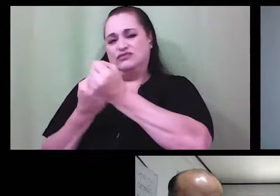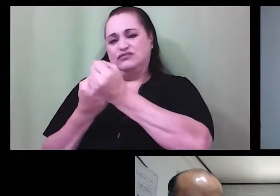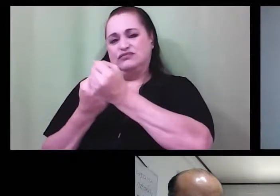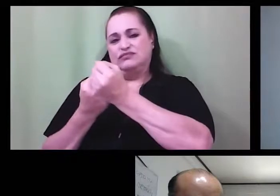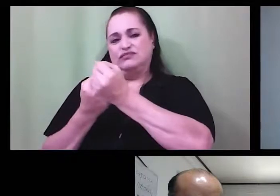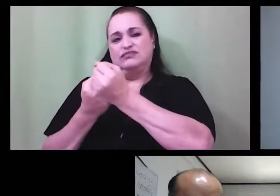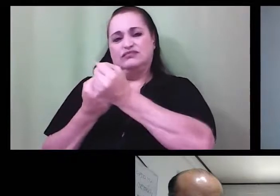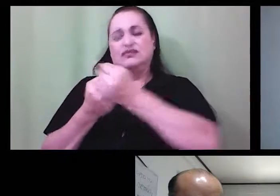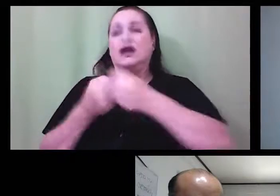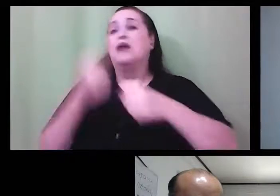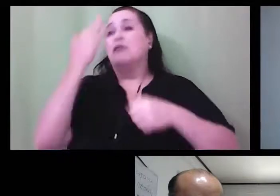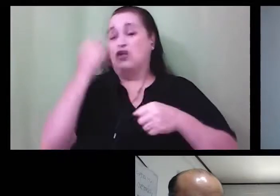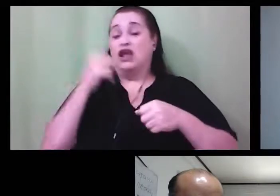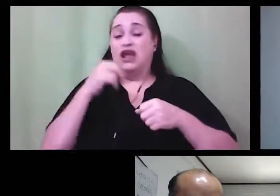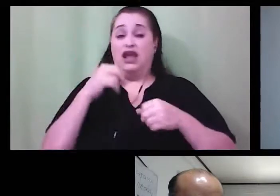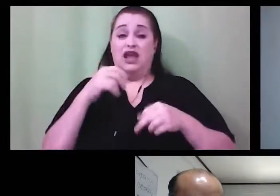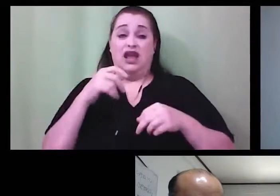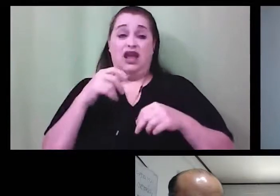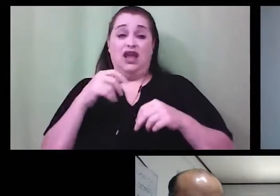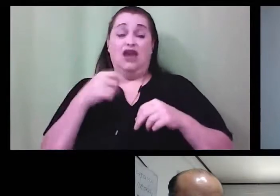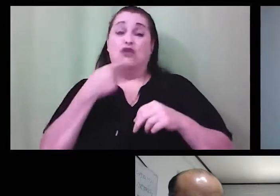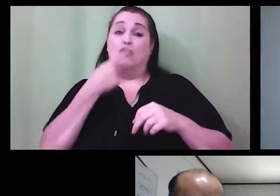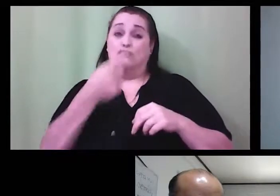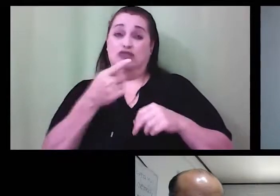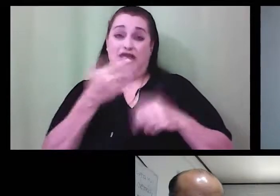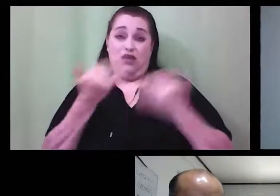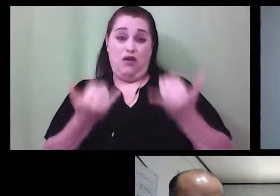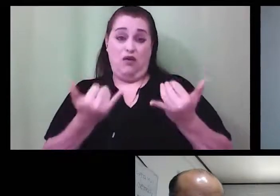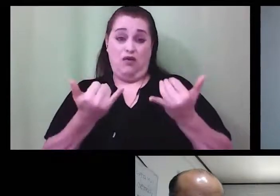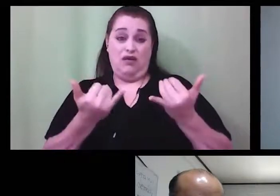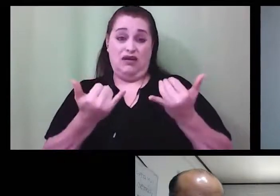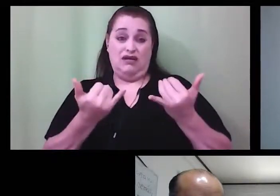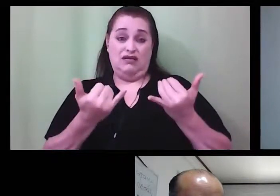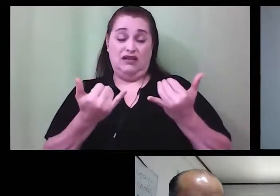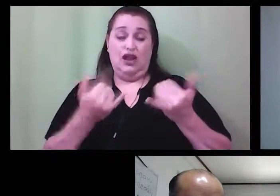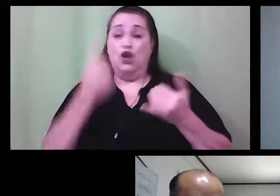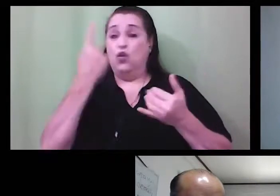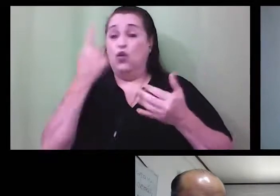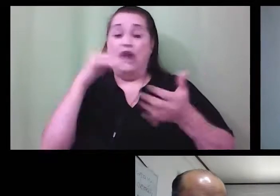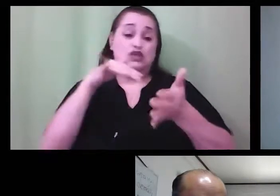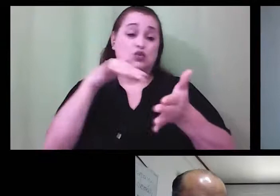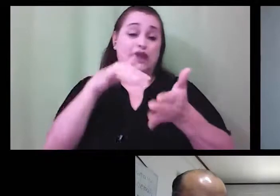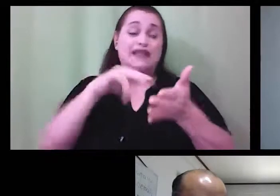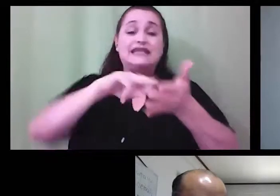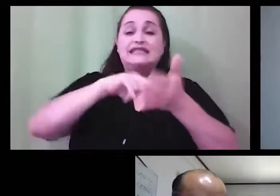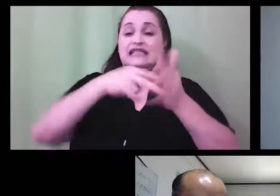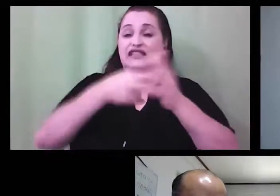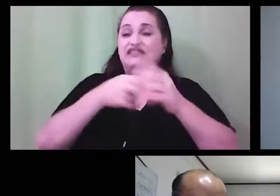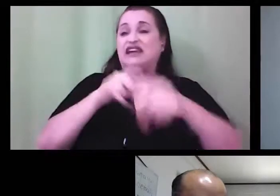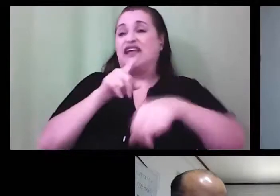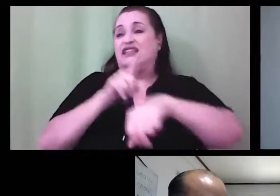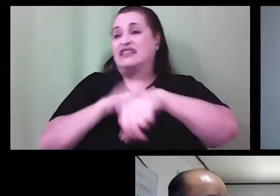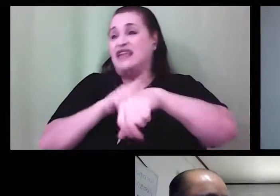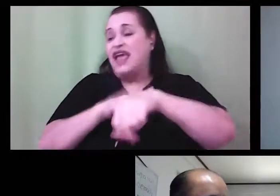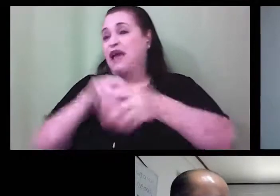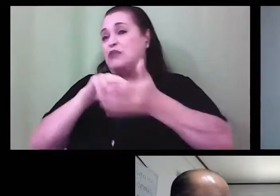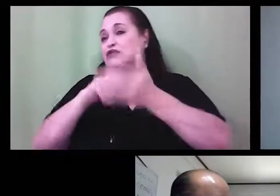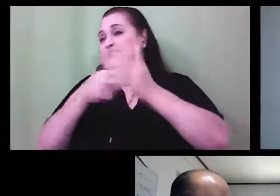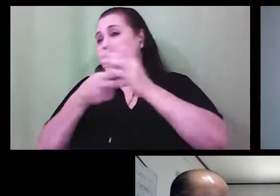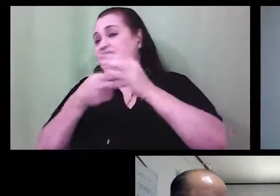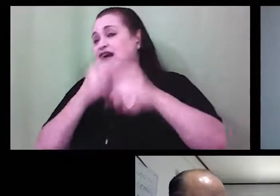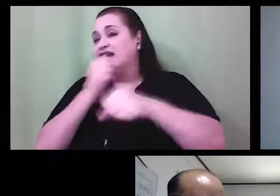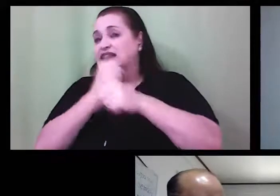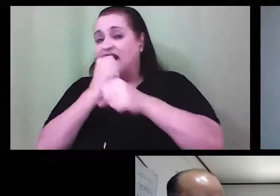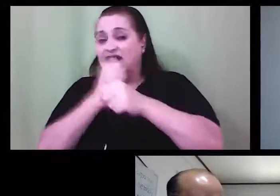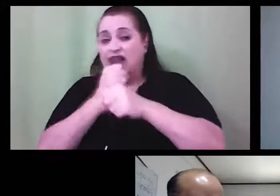comité de apoyo, porque como se dijo ahora, es que un estudiante implica tiempo, implica trabajo.